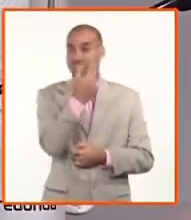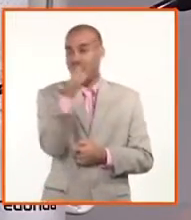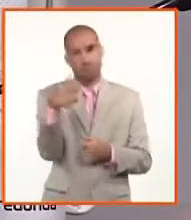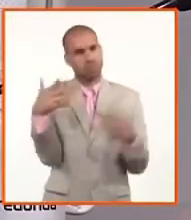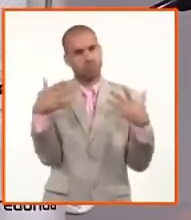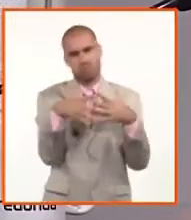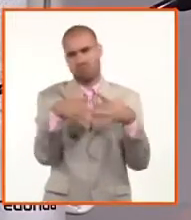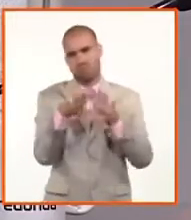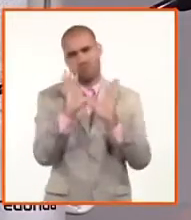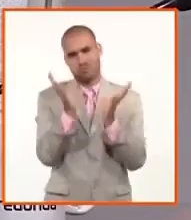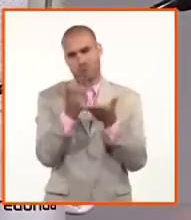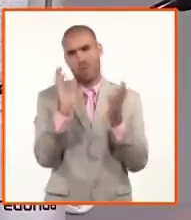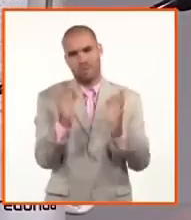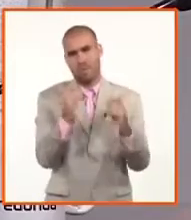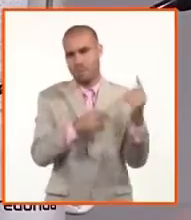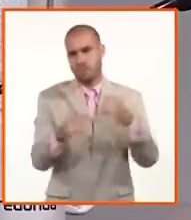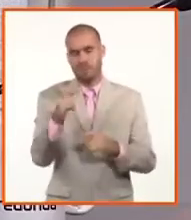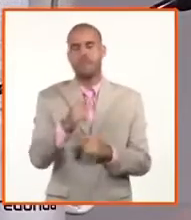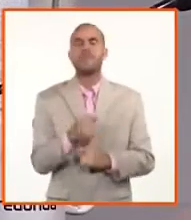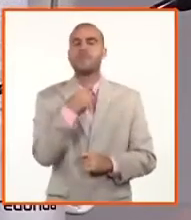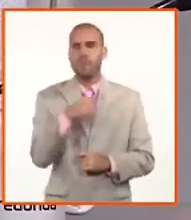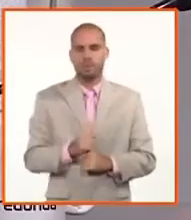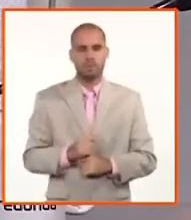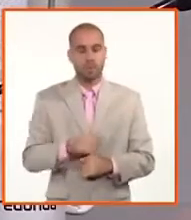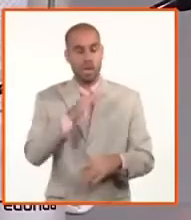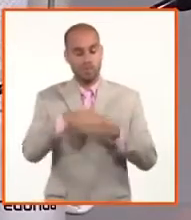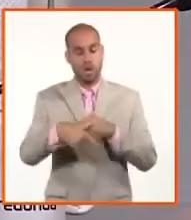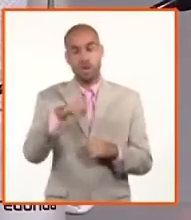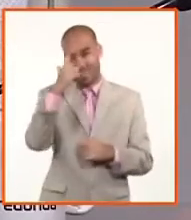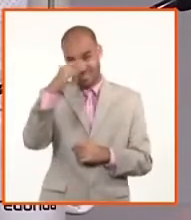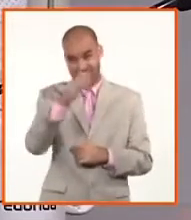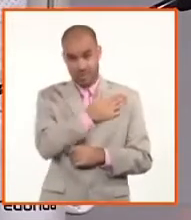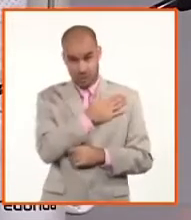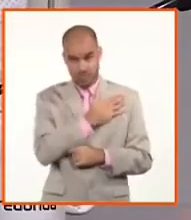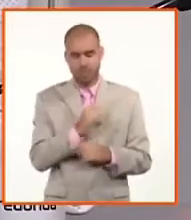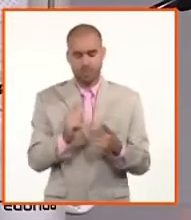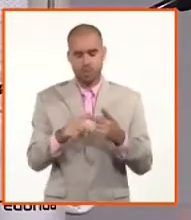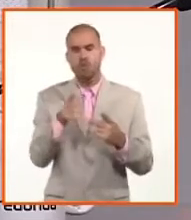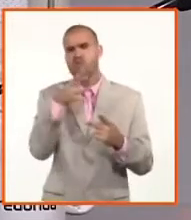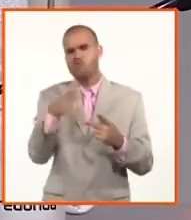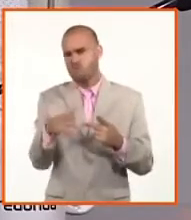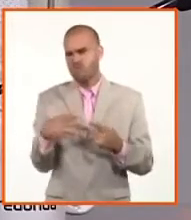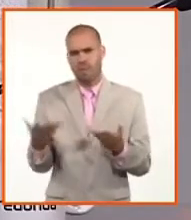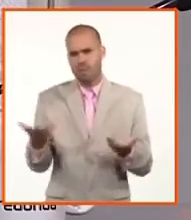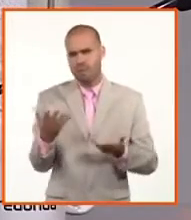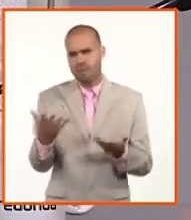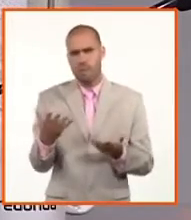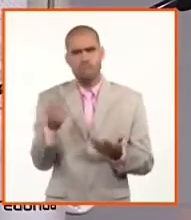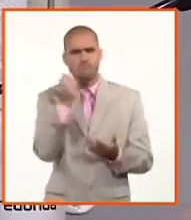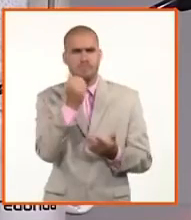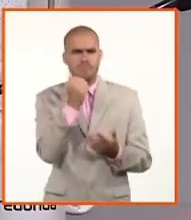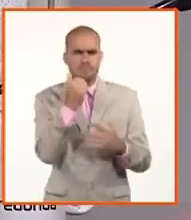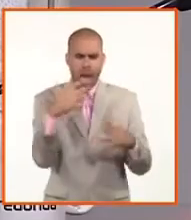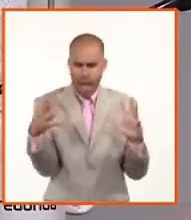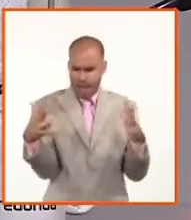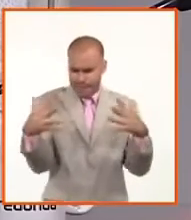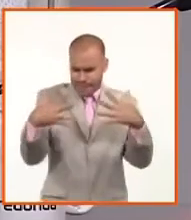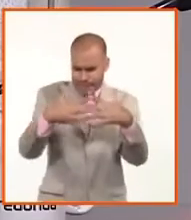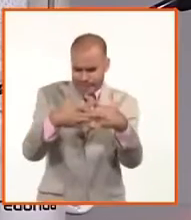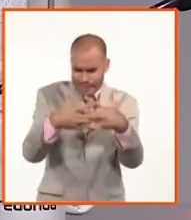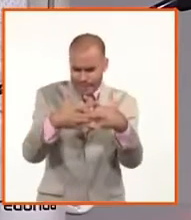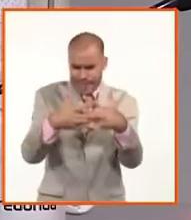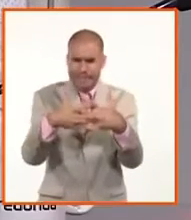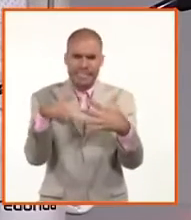entre todos ellos. De hecho, el vínculo entre los hermanos Saiz y el propio Fidel, lo que más los iguala,